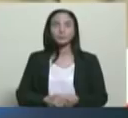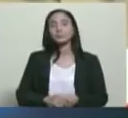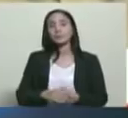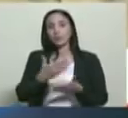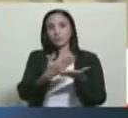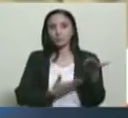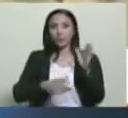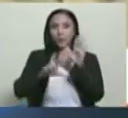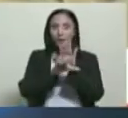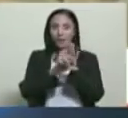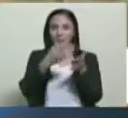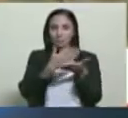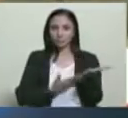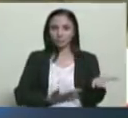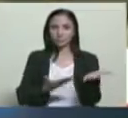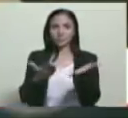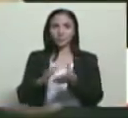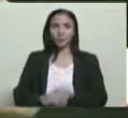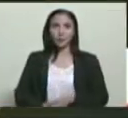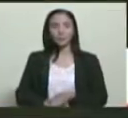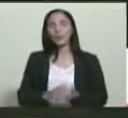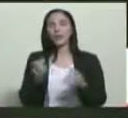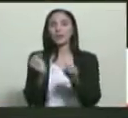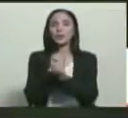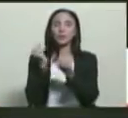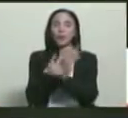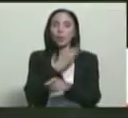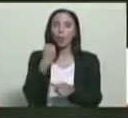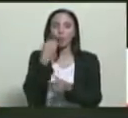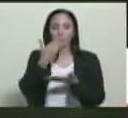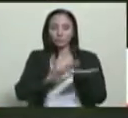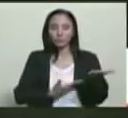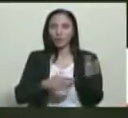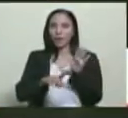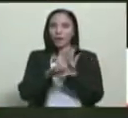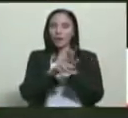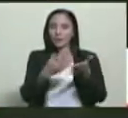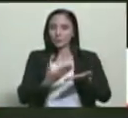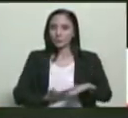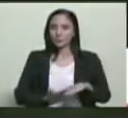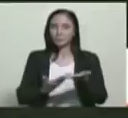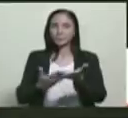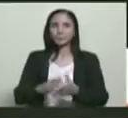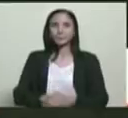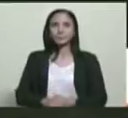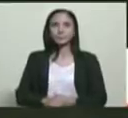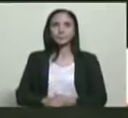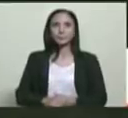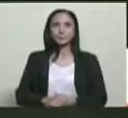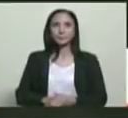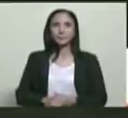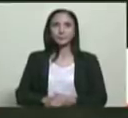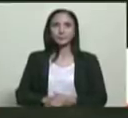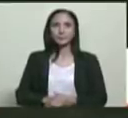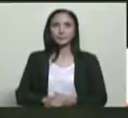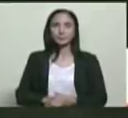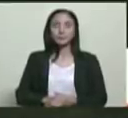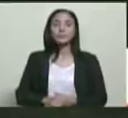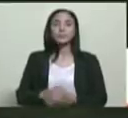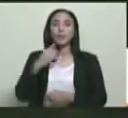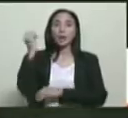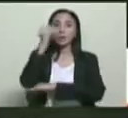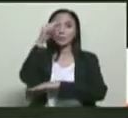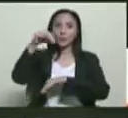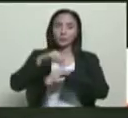la ley de la gran misión Chamba Juvenil. Bueno, esta ley va directo a la Asamblea